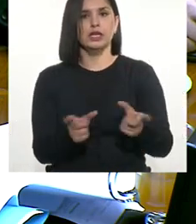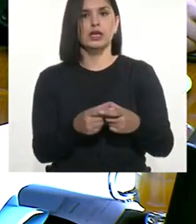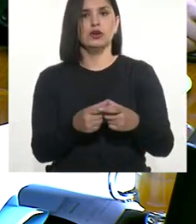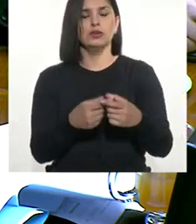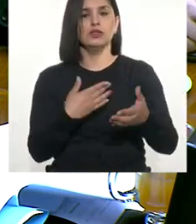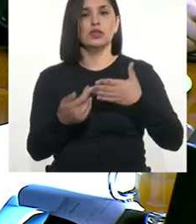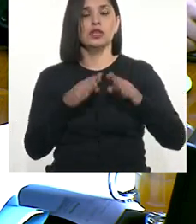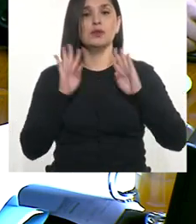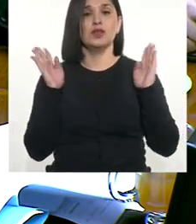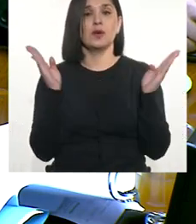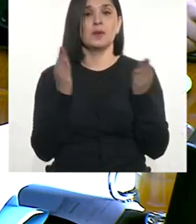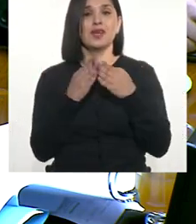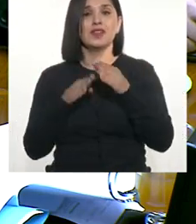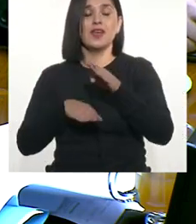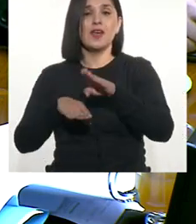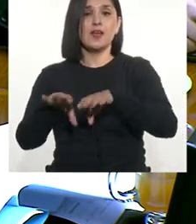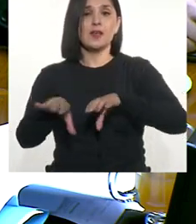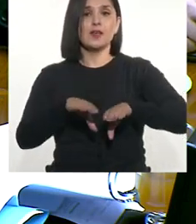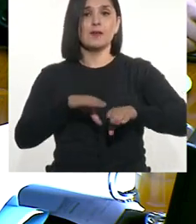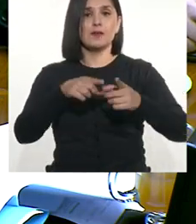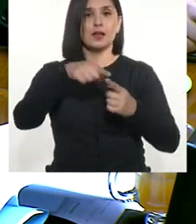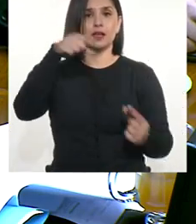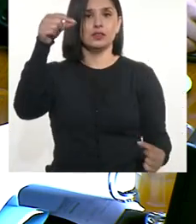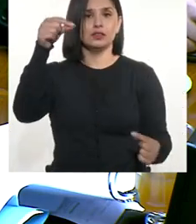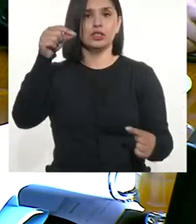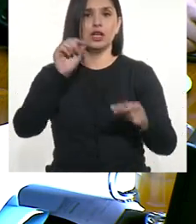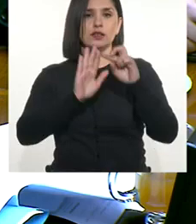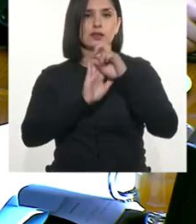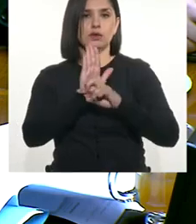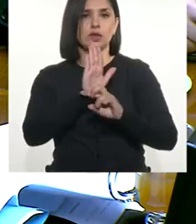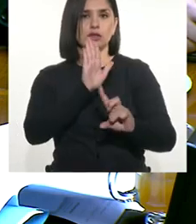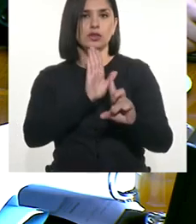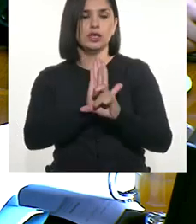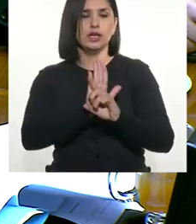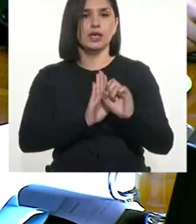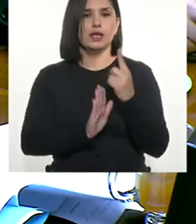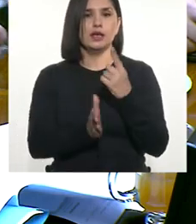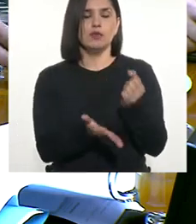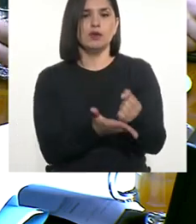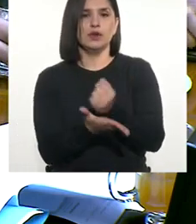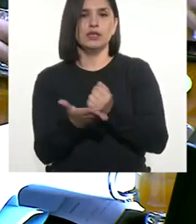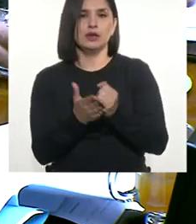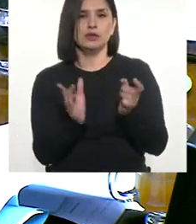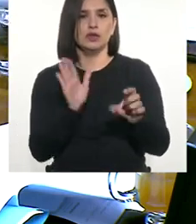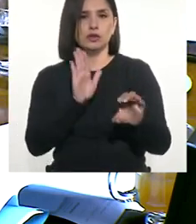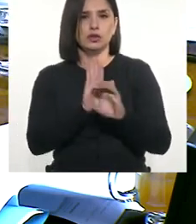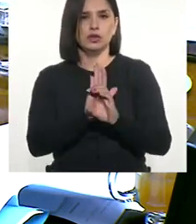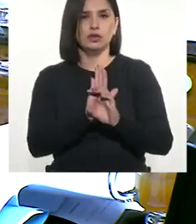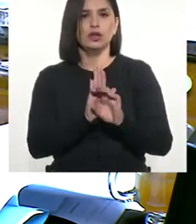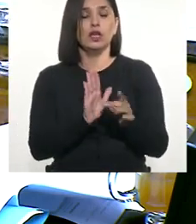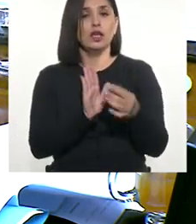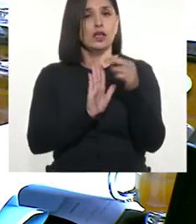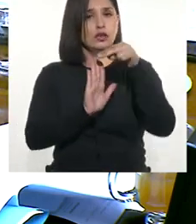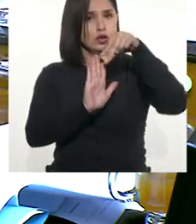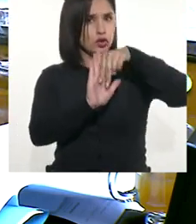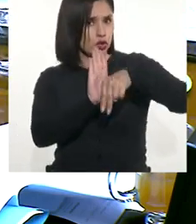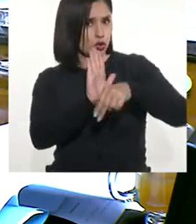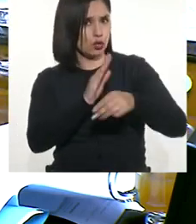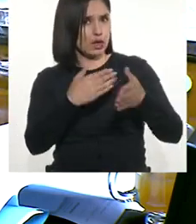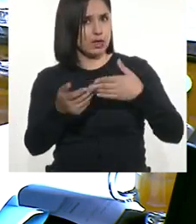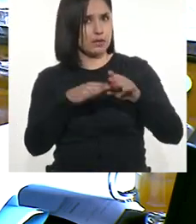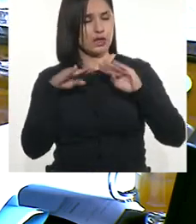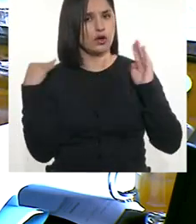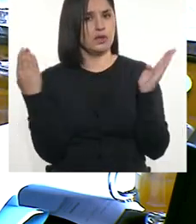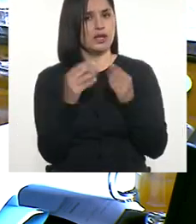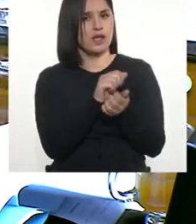ambiente y bienes nacionales recaído en el proyecto de ley en primer trámite constitucional que establece normas medioambientales y